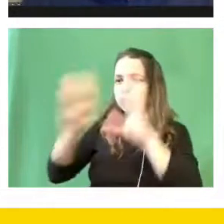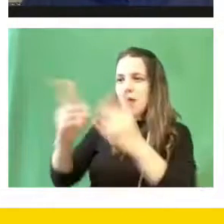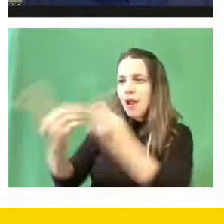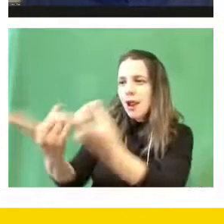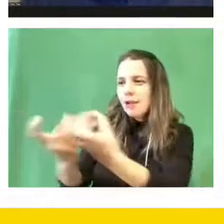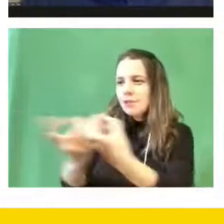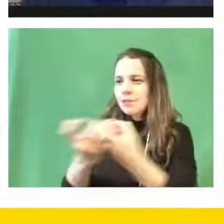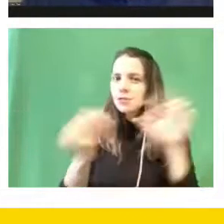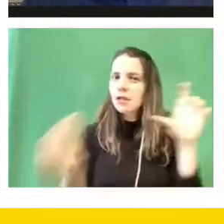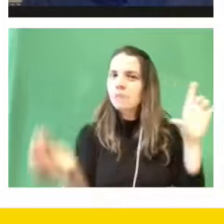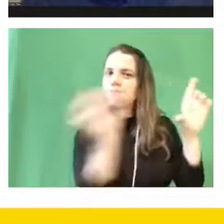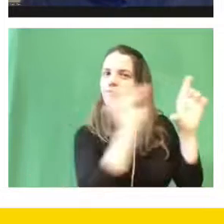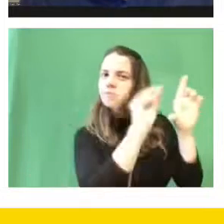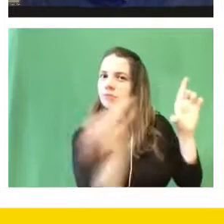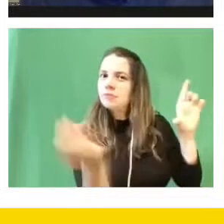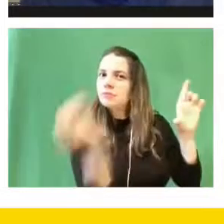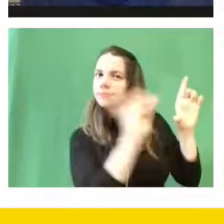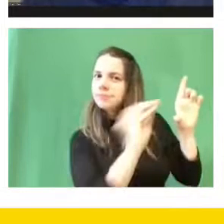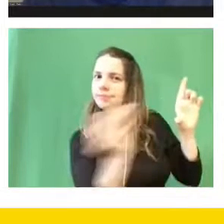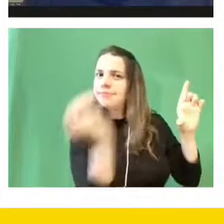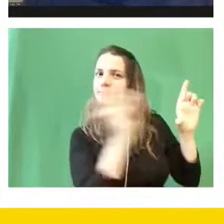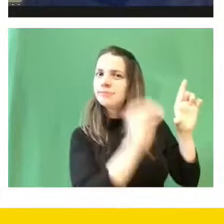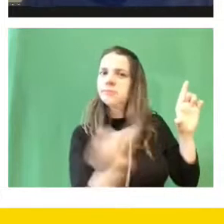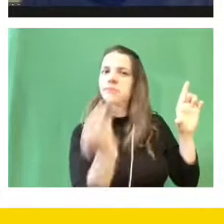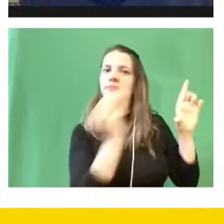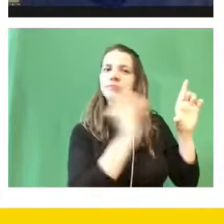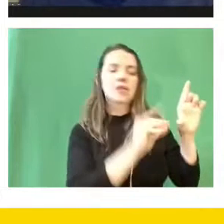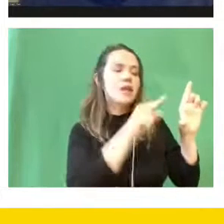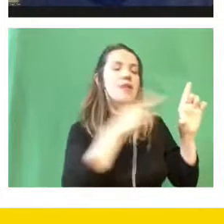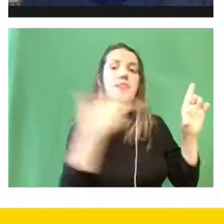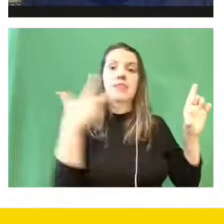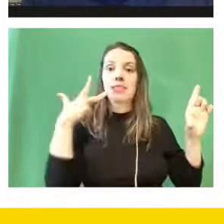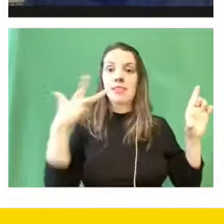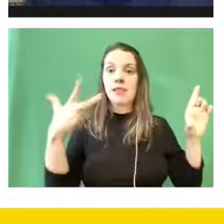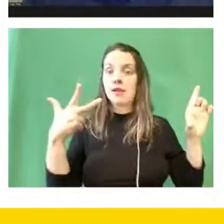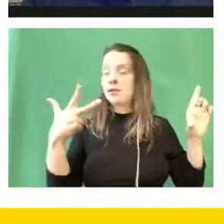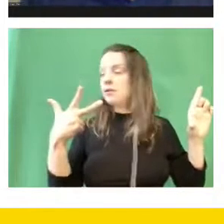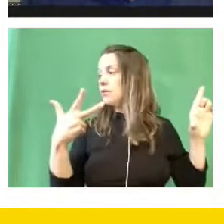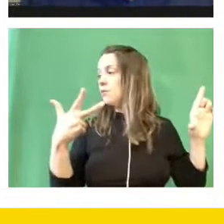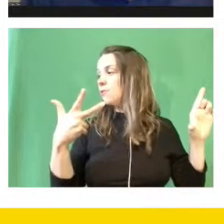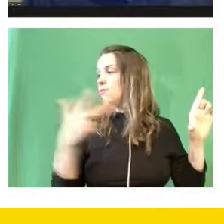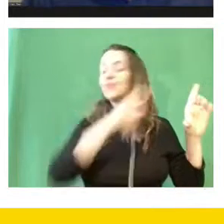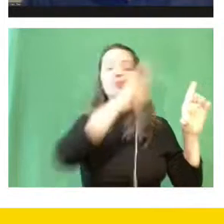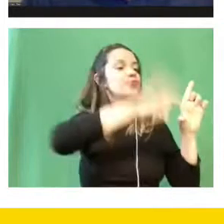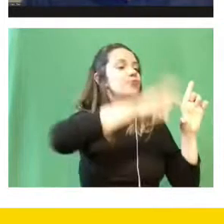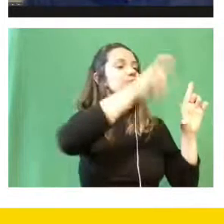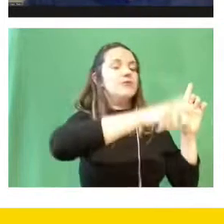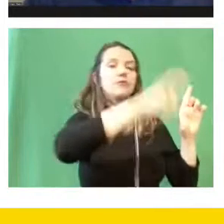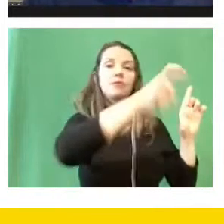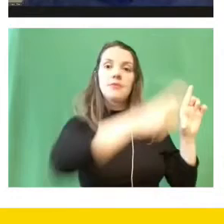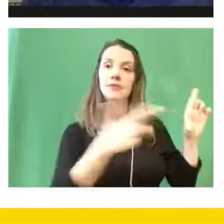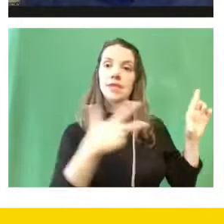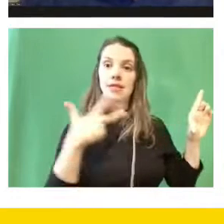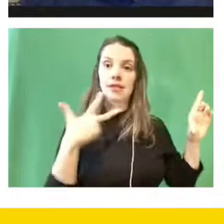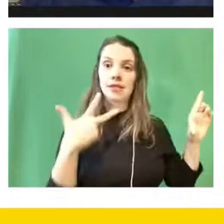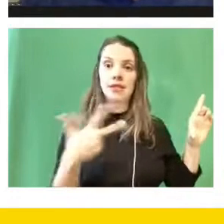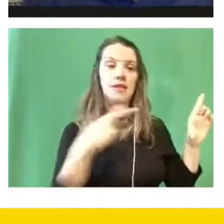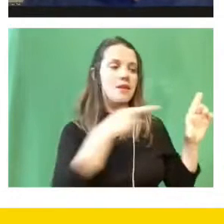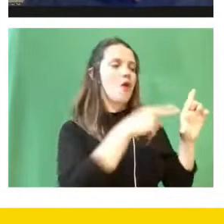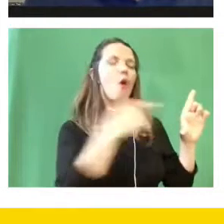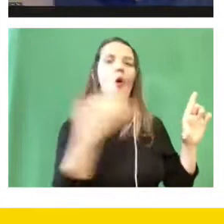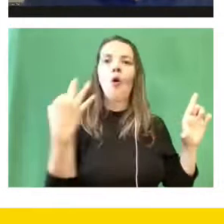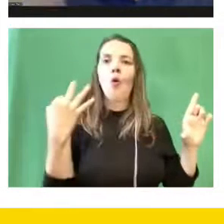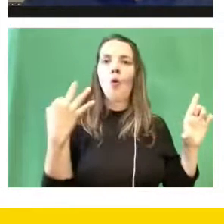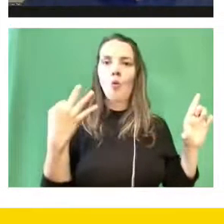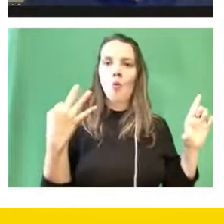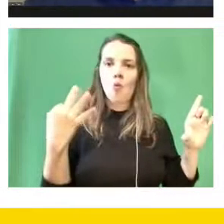cuadro lo que está evidenciando a tres columnas es ¿a cuáles edificios? Primero, la fuente de la obligación está primero en